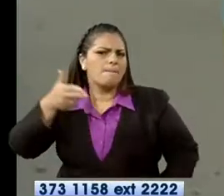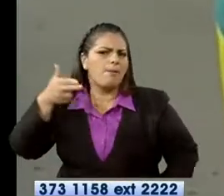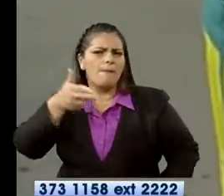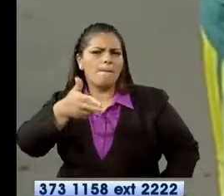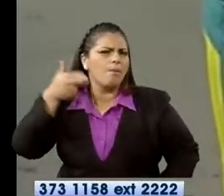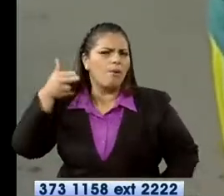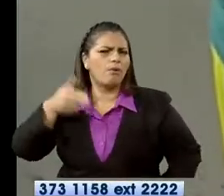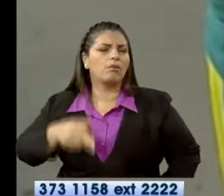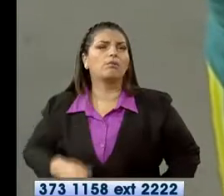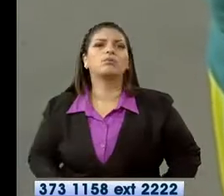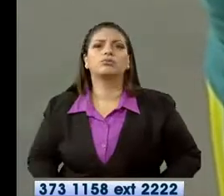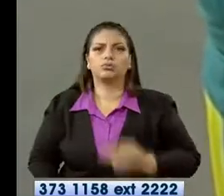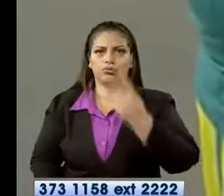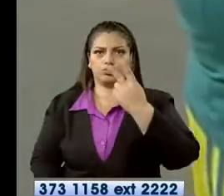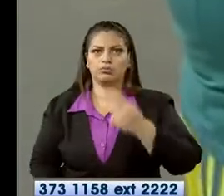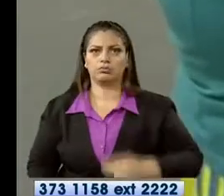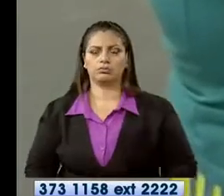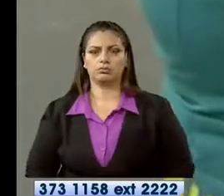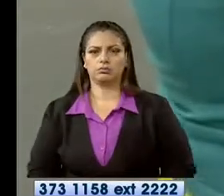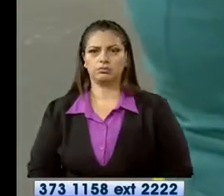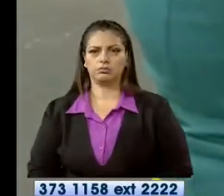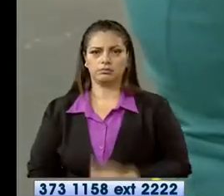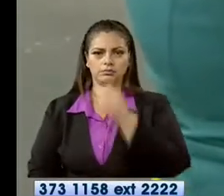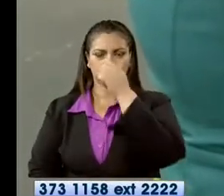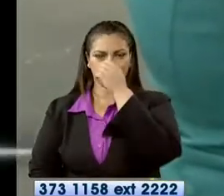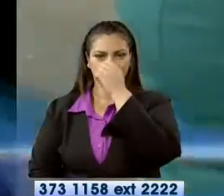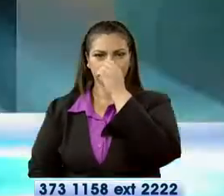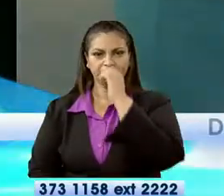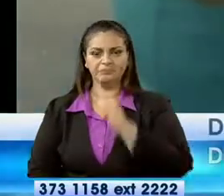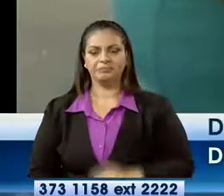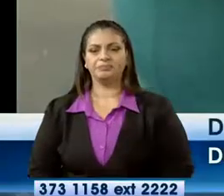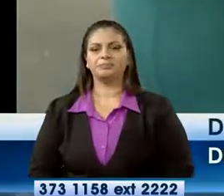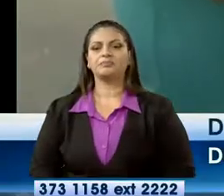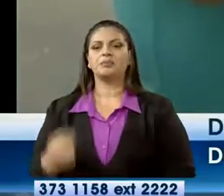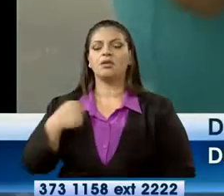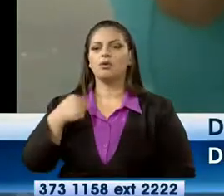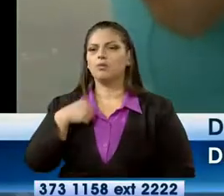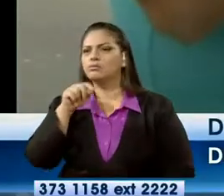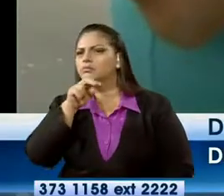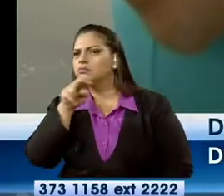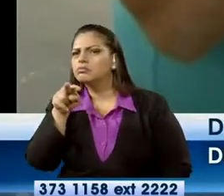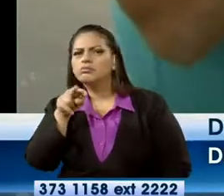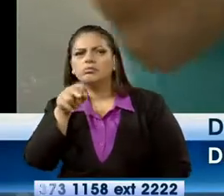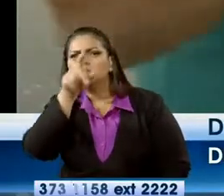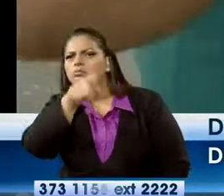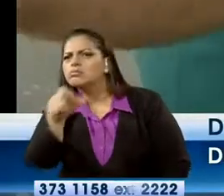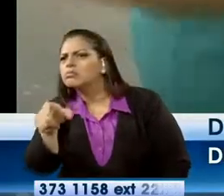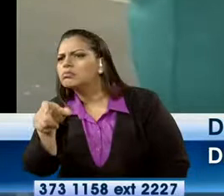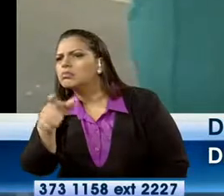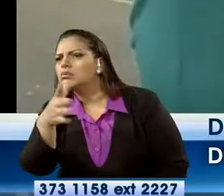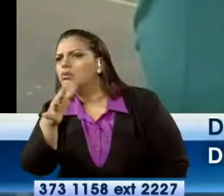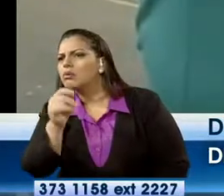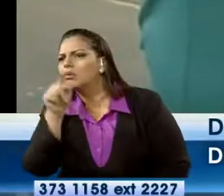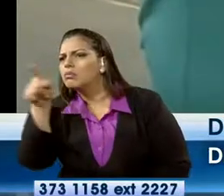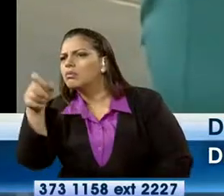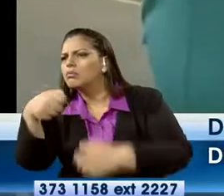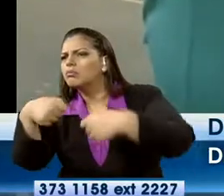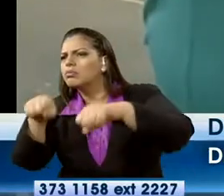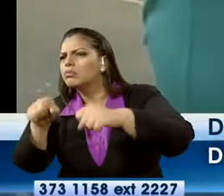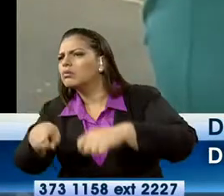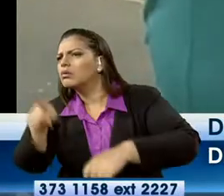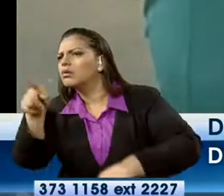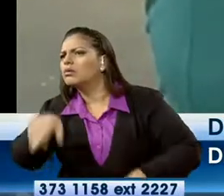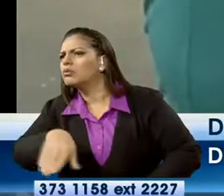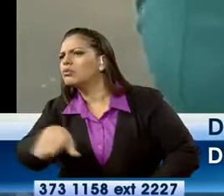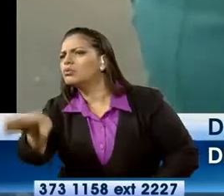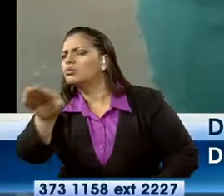ya. Entonces, en ese momento yo salí y no vi nada. Solo vi una moto que pasó para arriba y después,